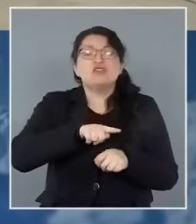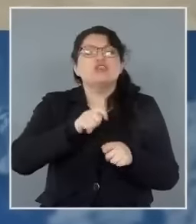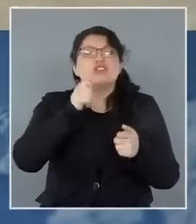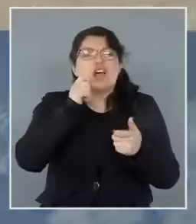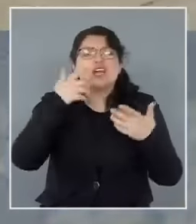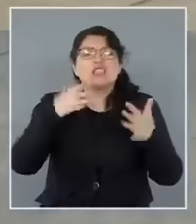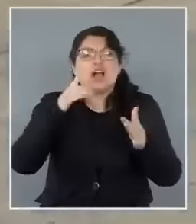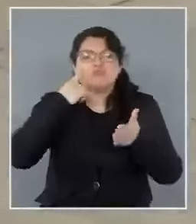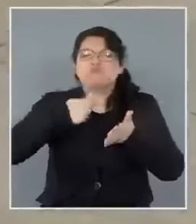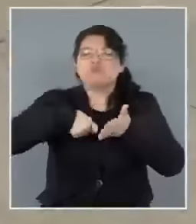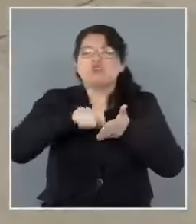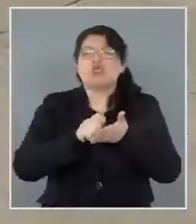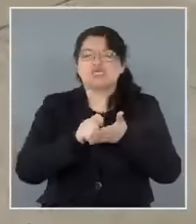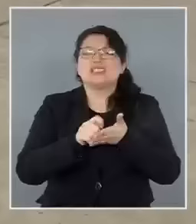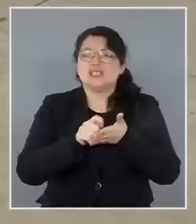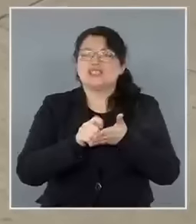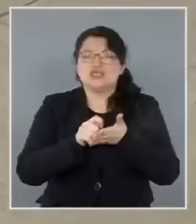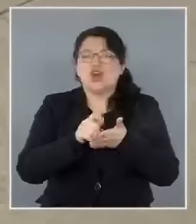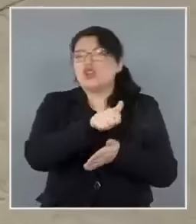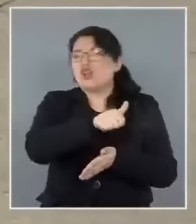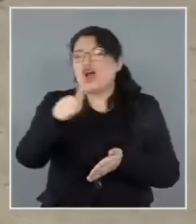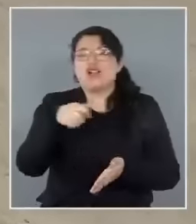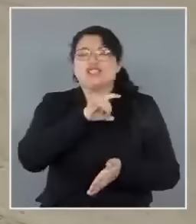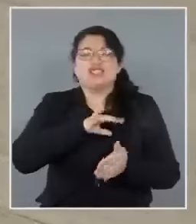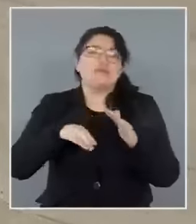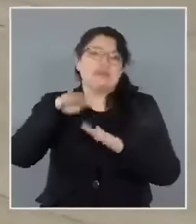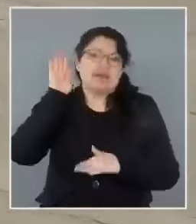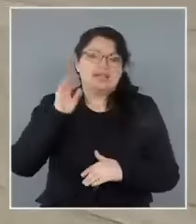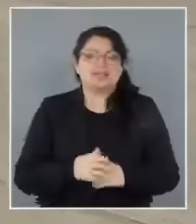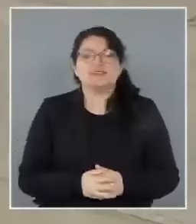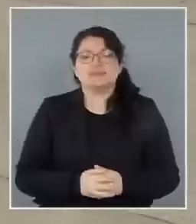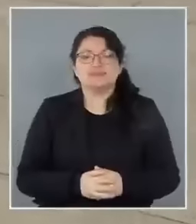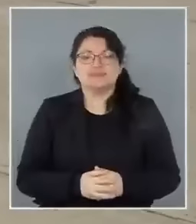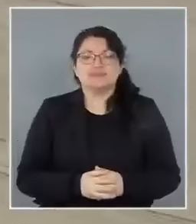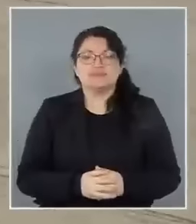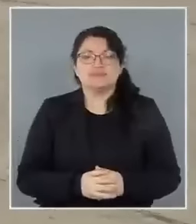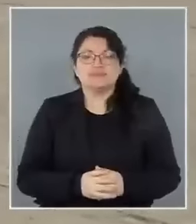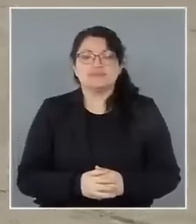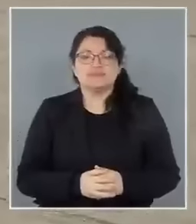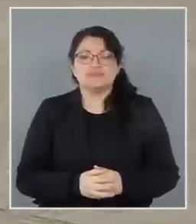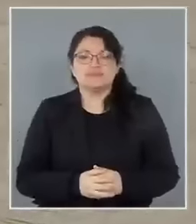altamente reconocido por la inmensa mayoría de los chilenos.